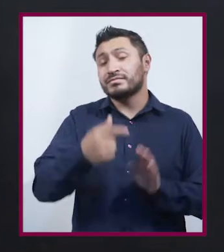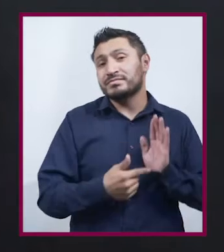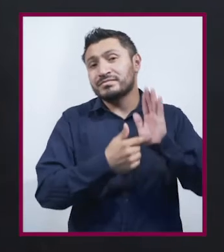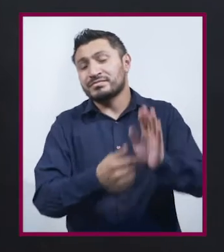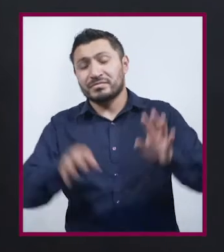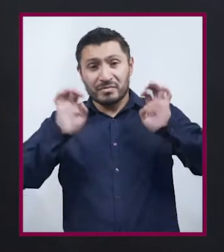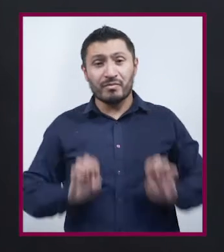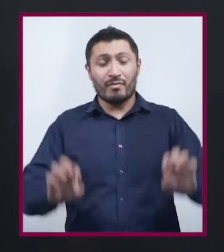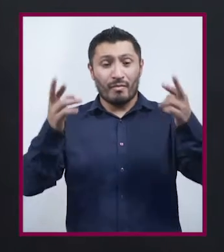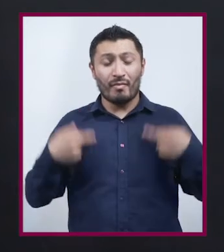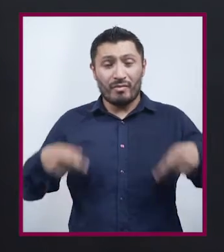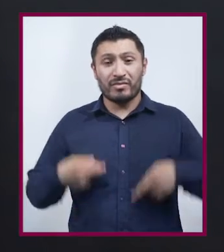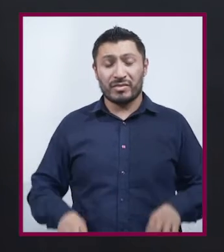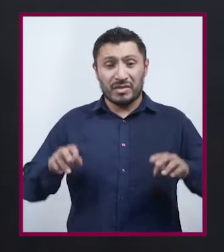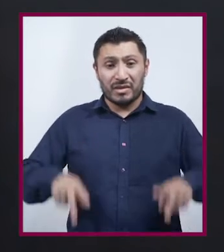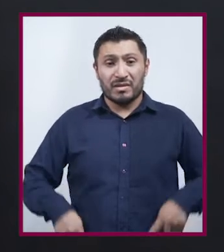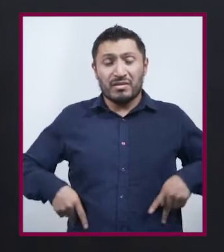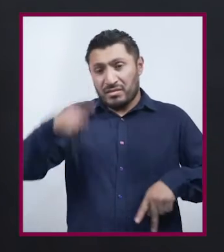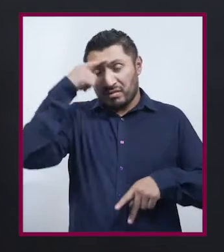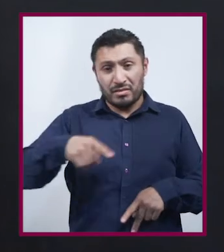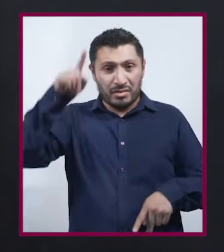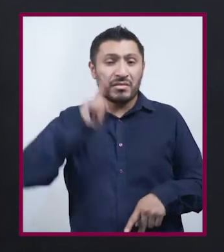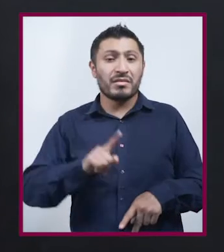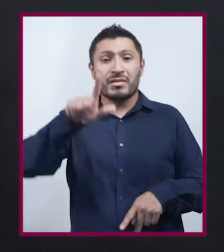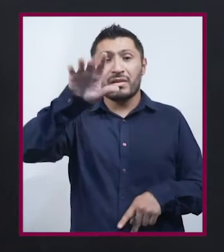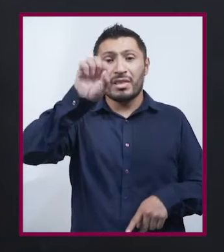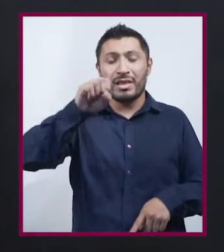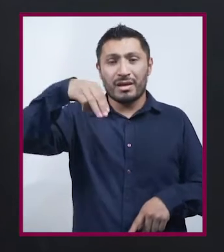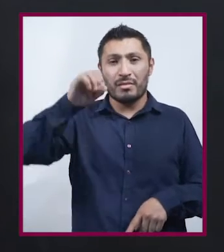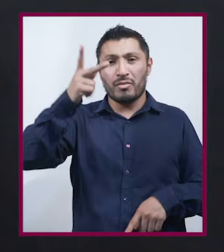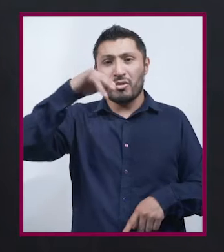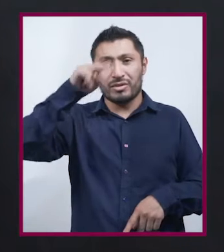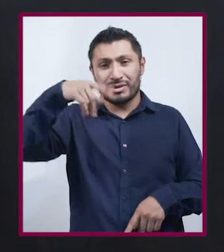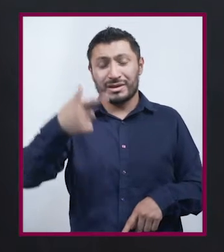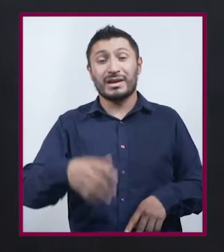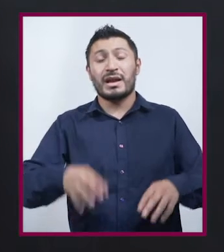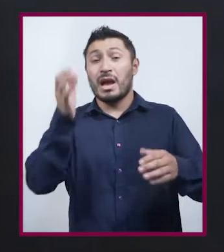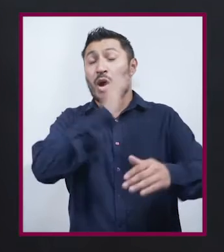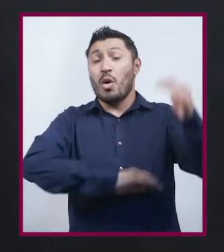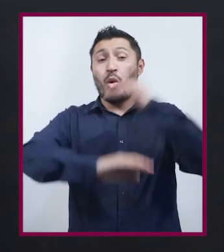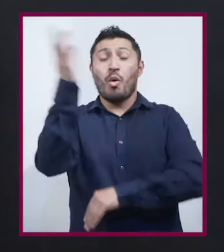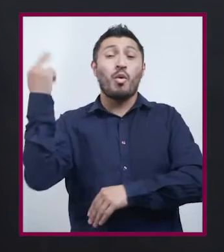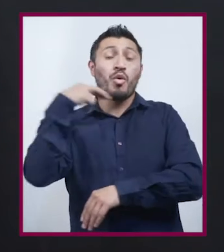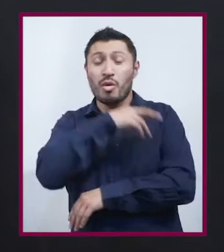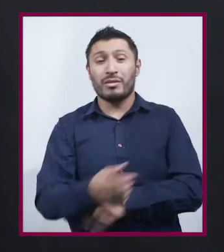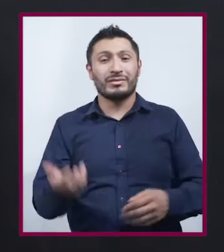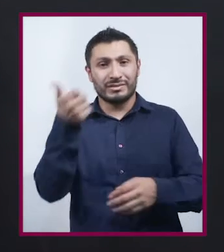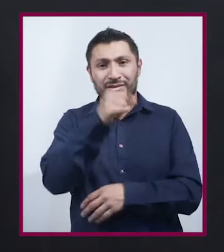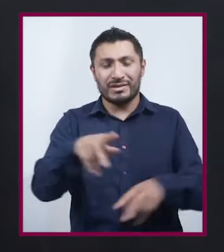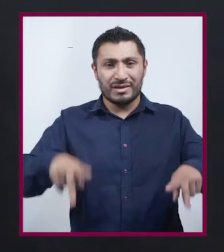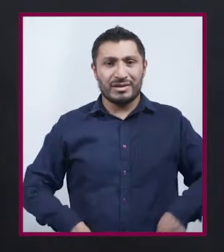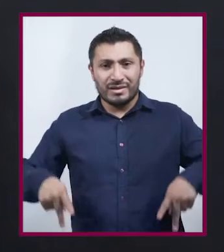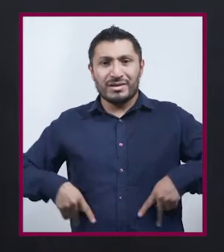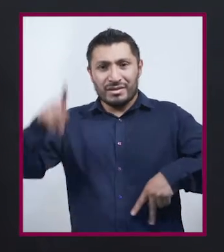un elegante traje de pantalón para mujer denominado Le Smoking. El éxito fue inmediato, fue así como el pantalón